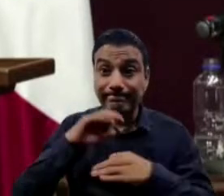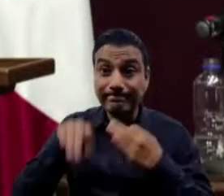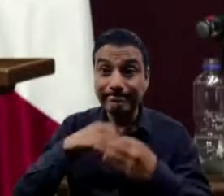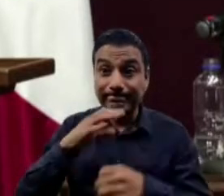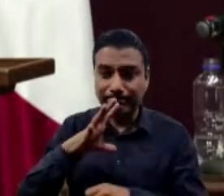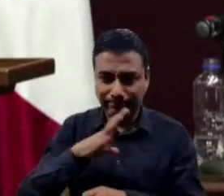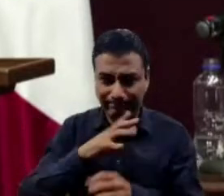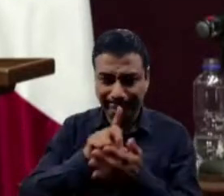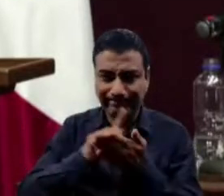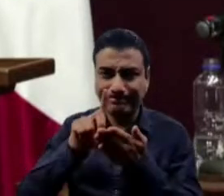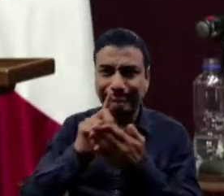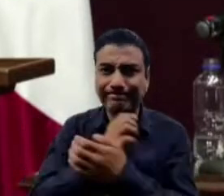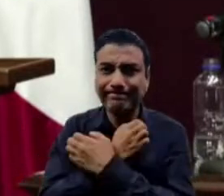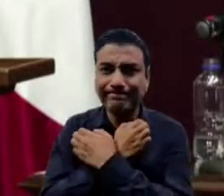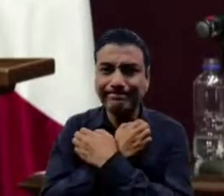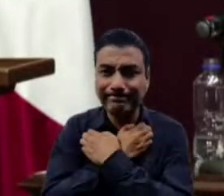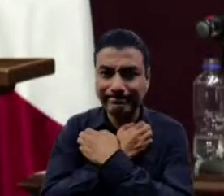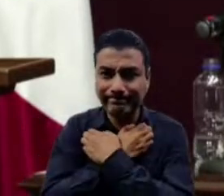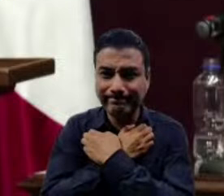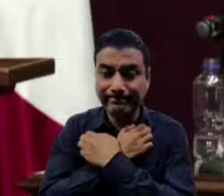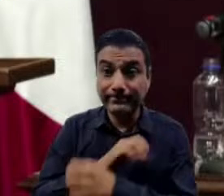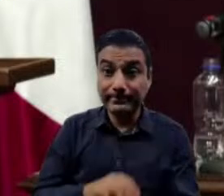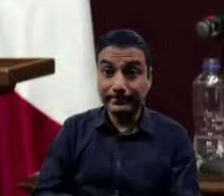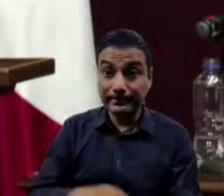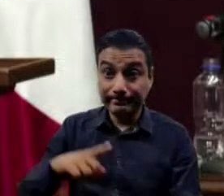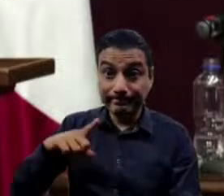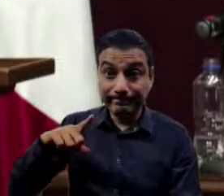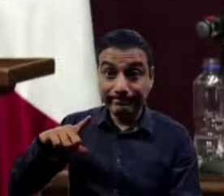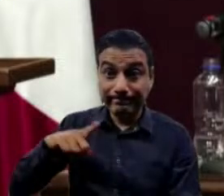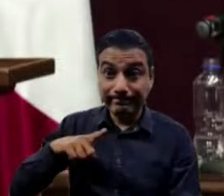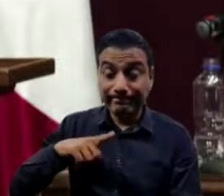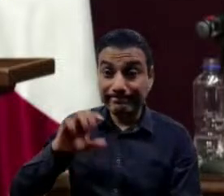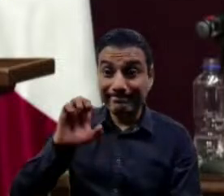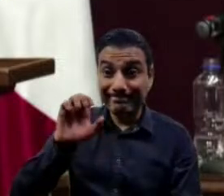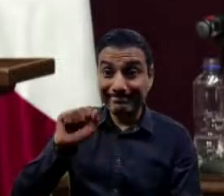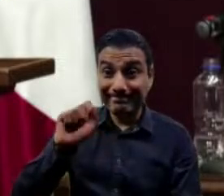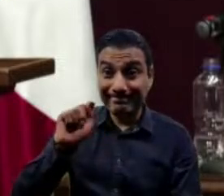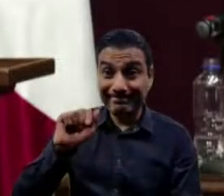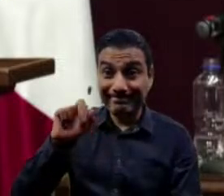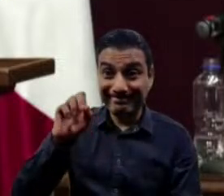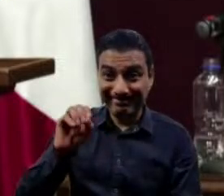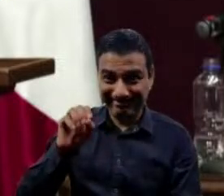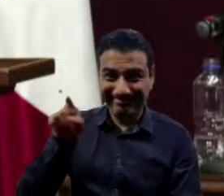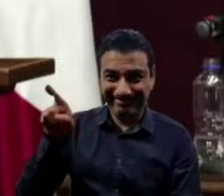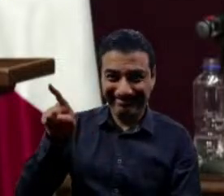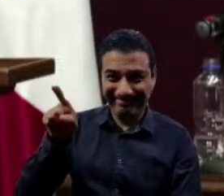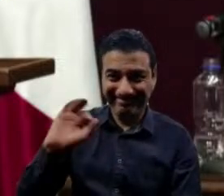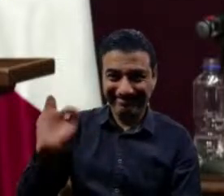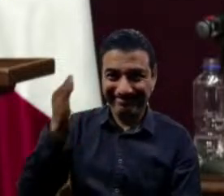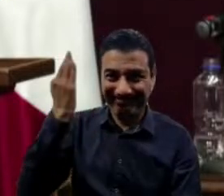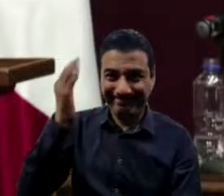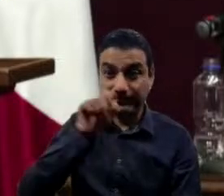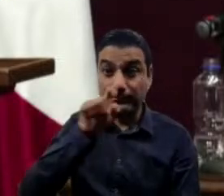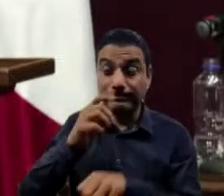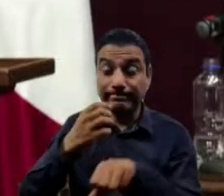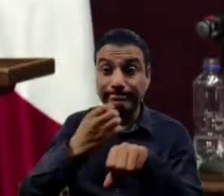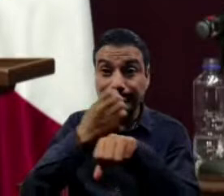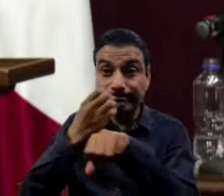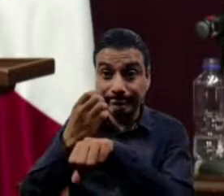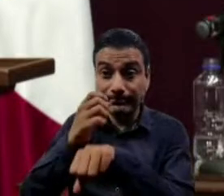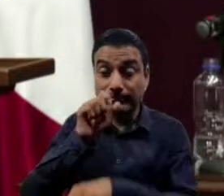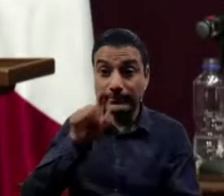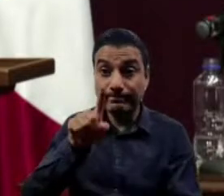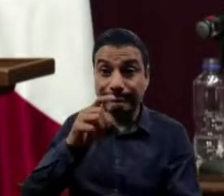educación, que el Estado de la Federación, los estados, la Ciudad de México y municipios impartirán